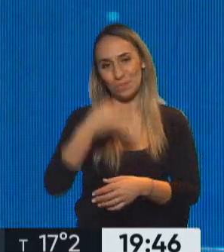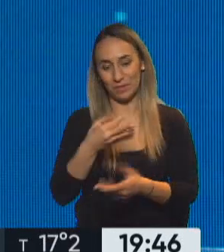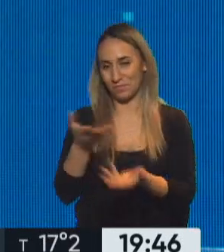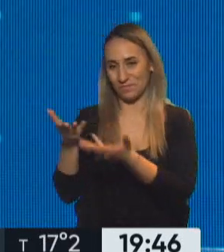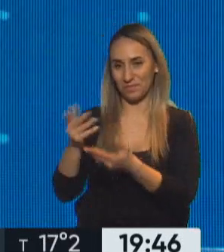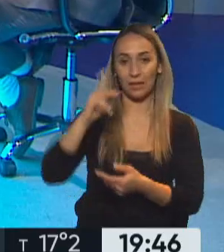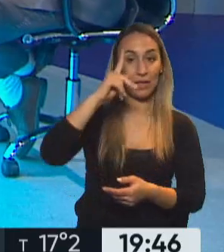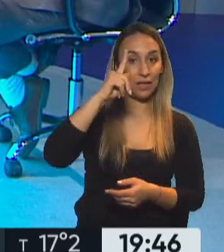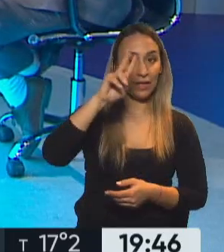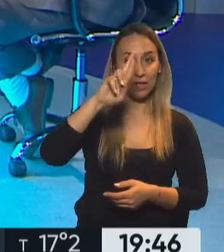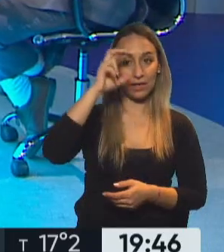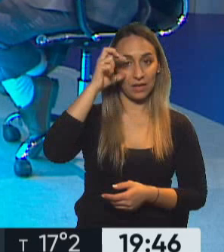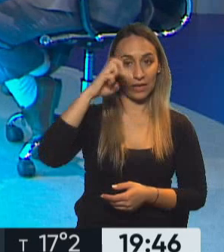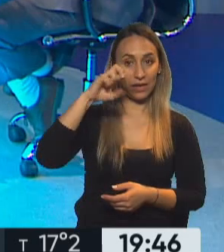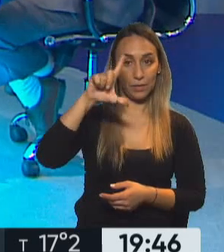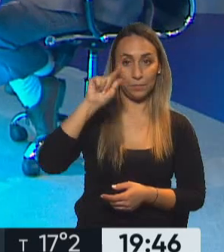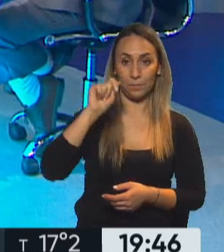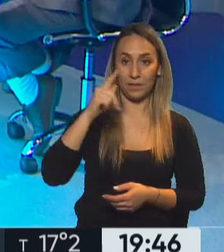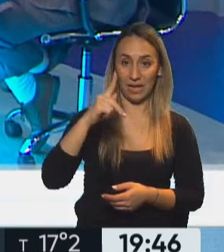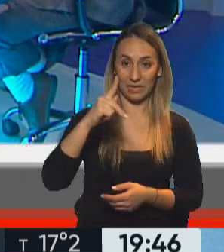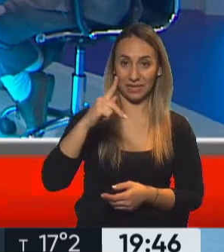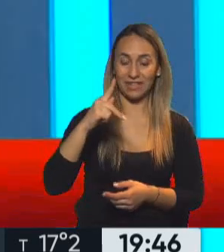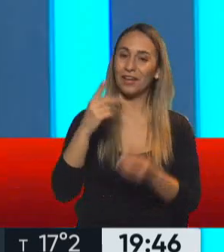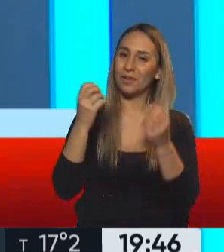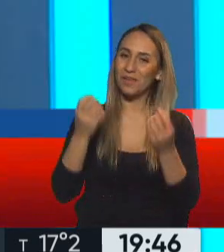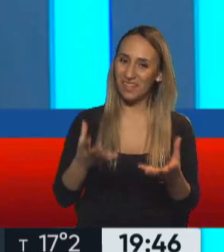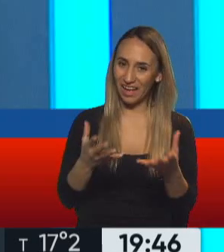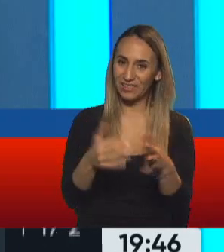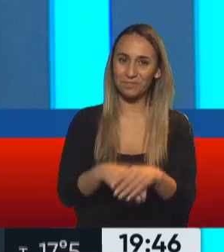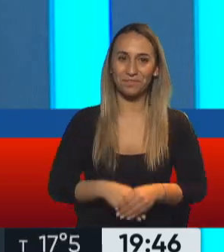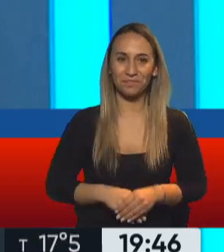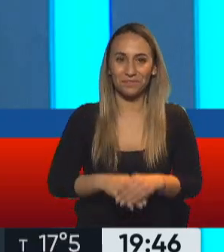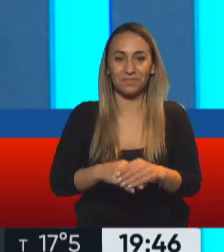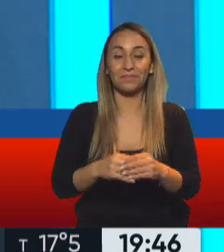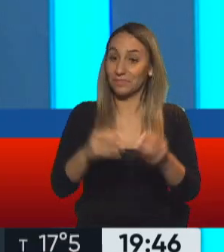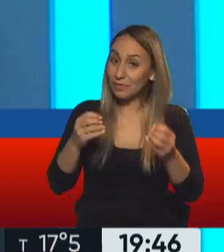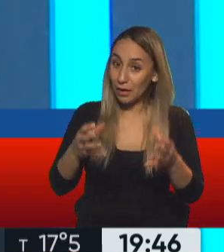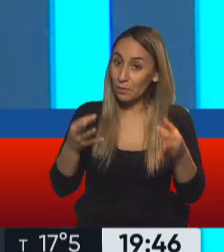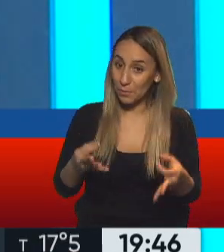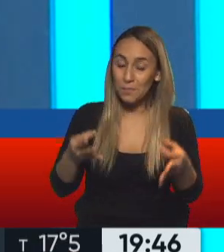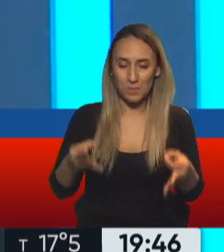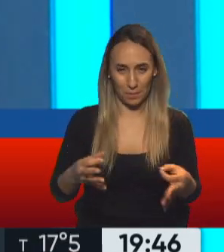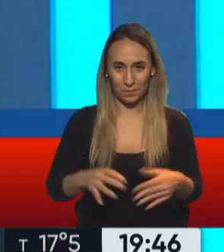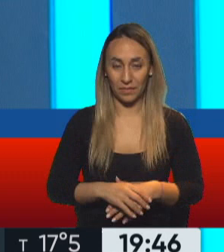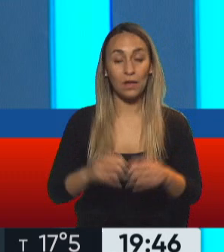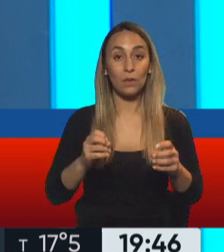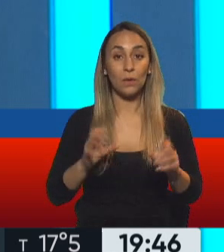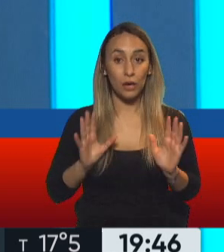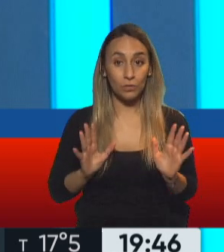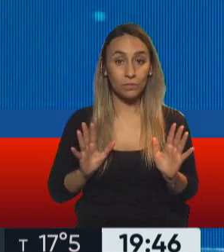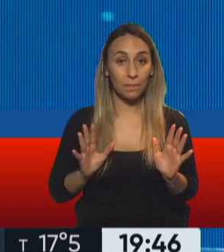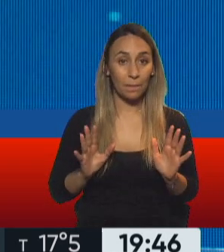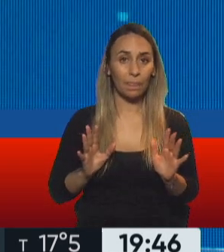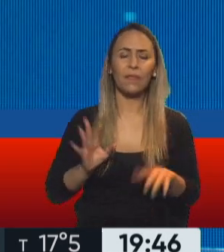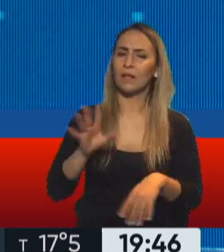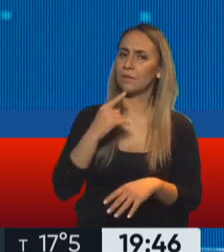que ya está aquí con nosotros. Muy bien, muy bien. ¿Cómo le va? ¿Qué tal? Viceministro. Tardes. ¿Bien? ¿Cómo están? Bien, muy bien. Muy bien. Bueno, hay